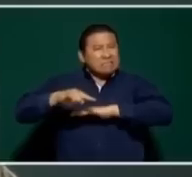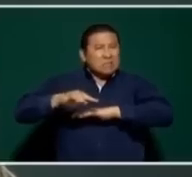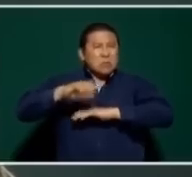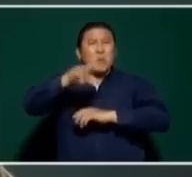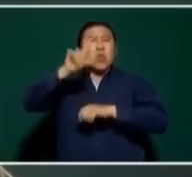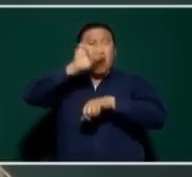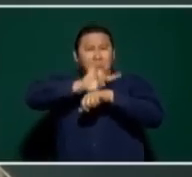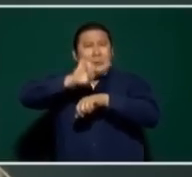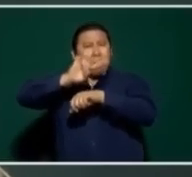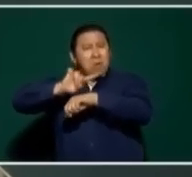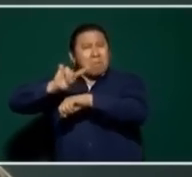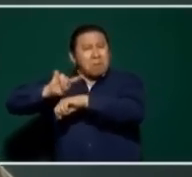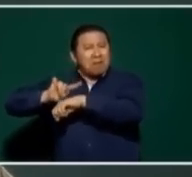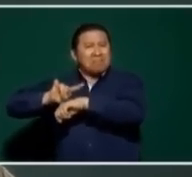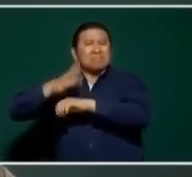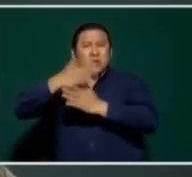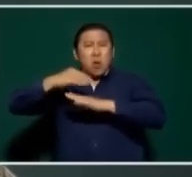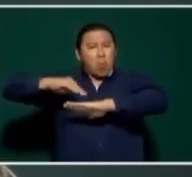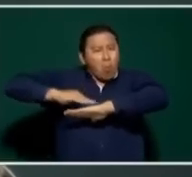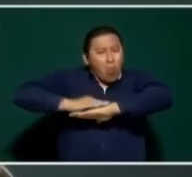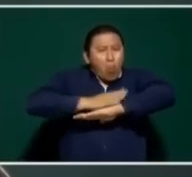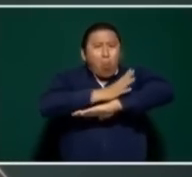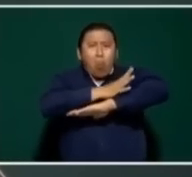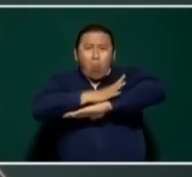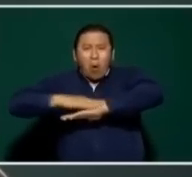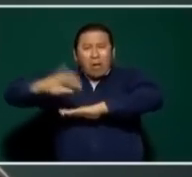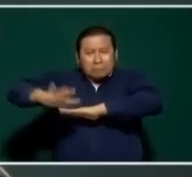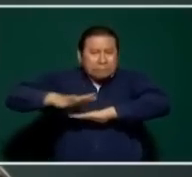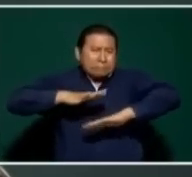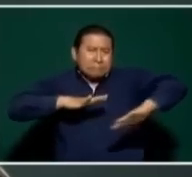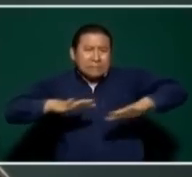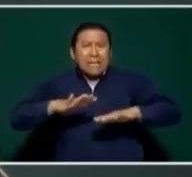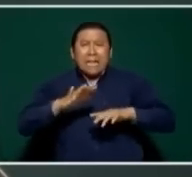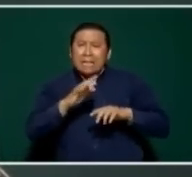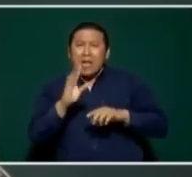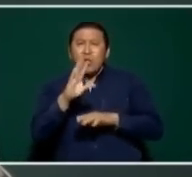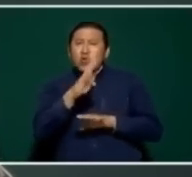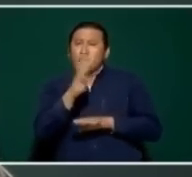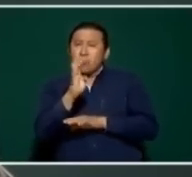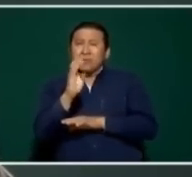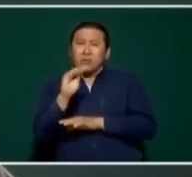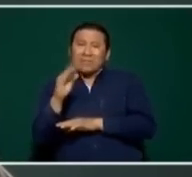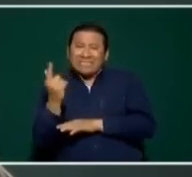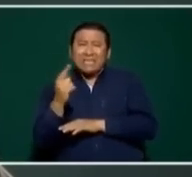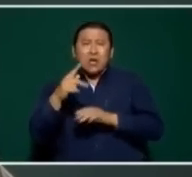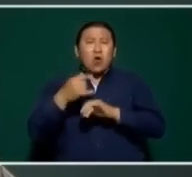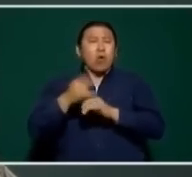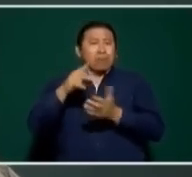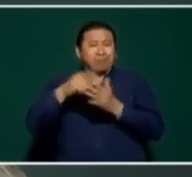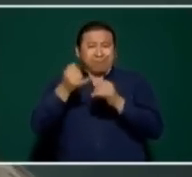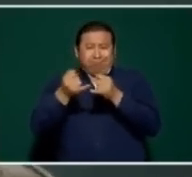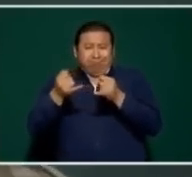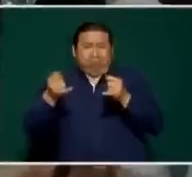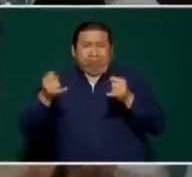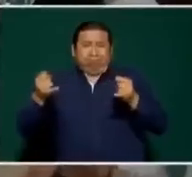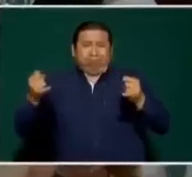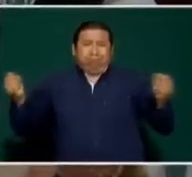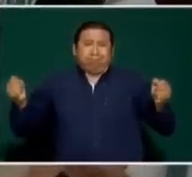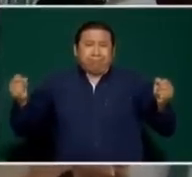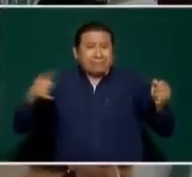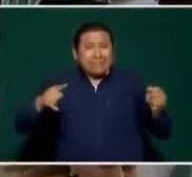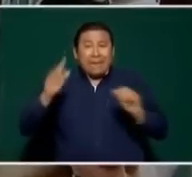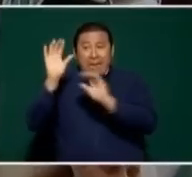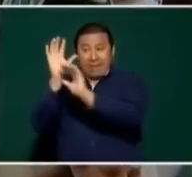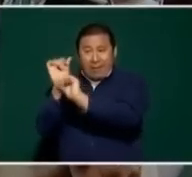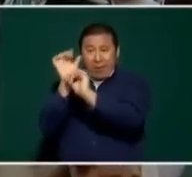todos los días ni todas las playas. Son alrededor de 995 kilómetros. Nos vamos a poner